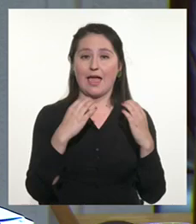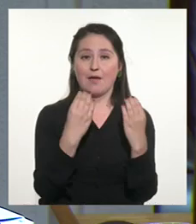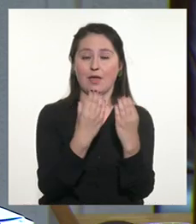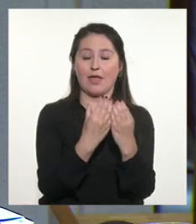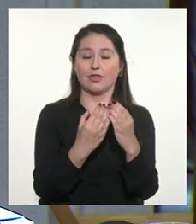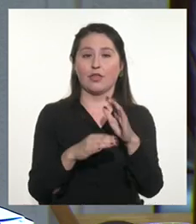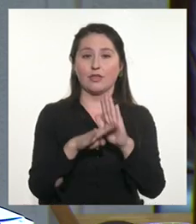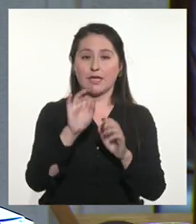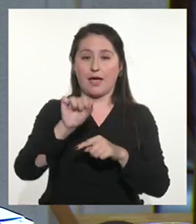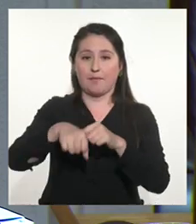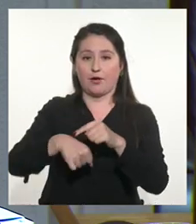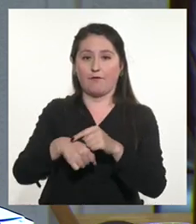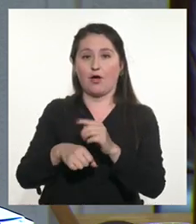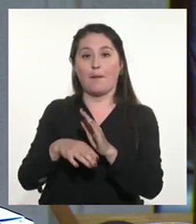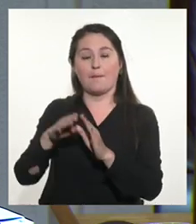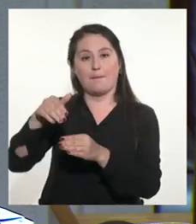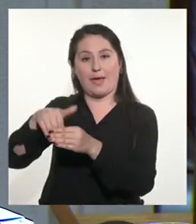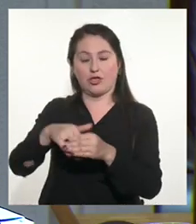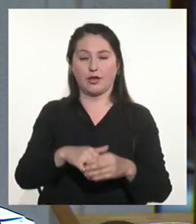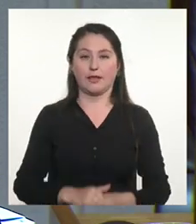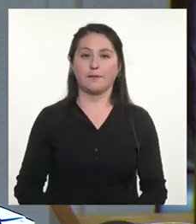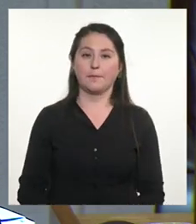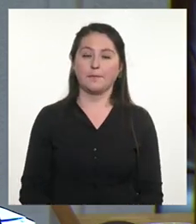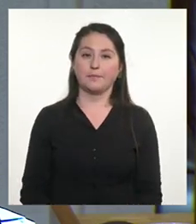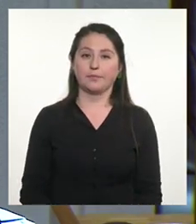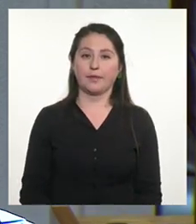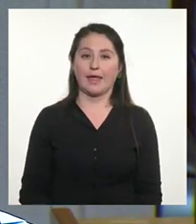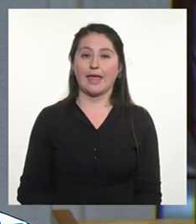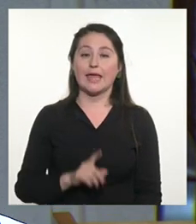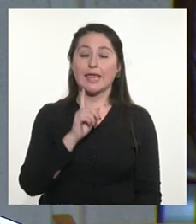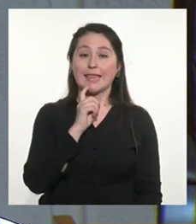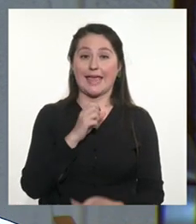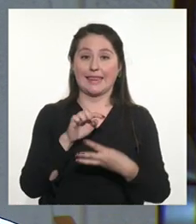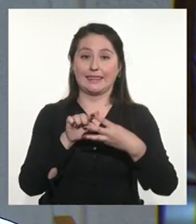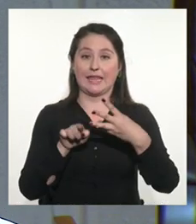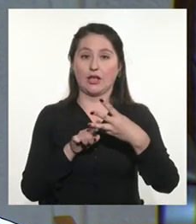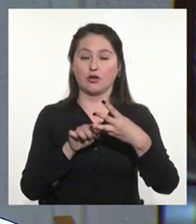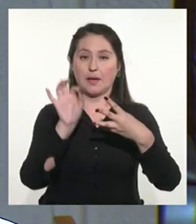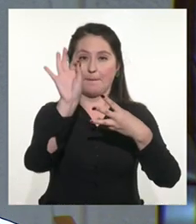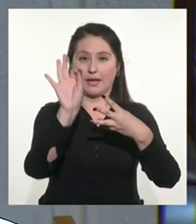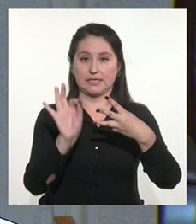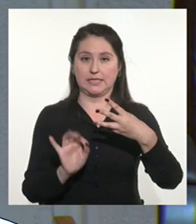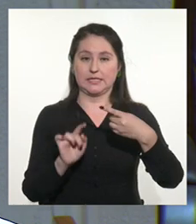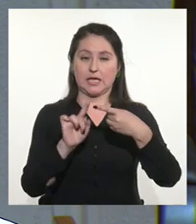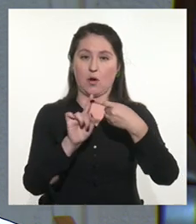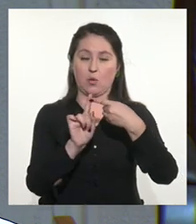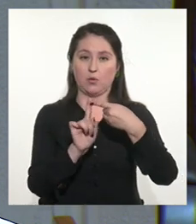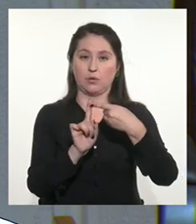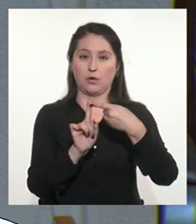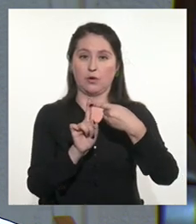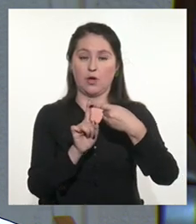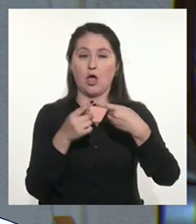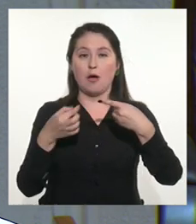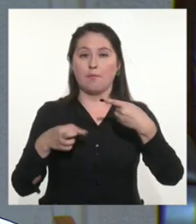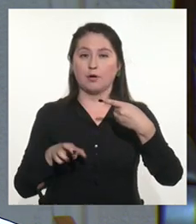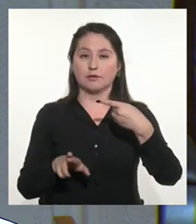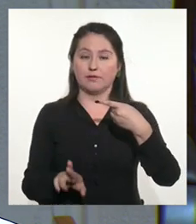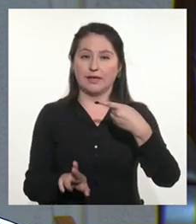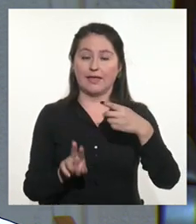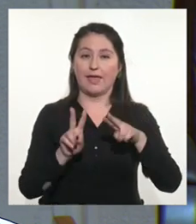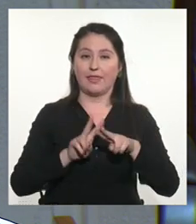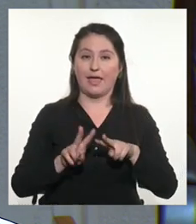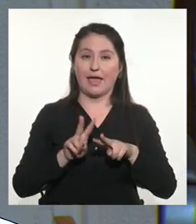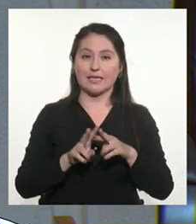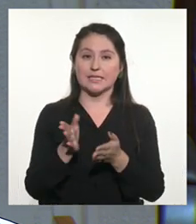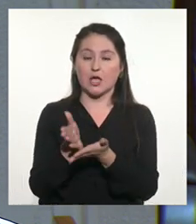mayoría establece tres cosas bien precisa 1 la posibilidad de realizar